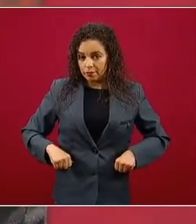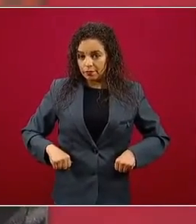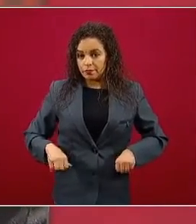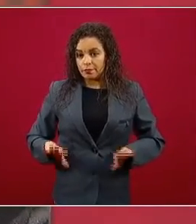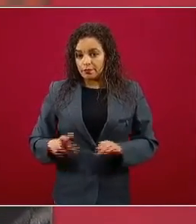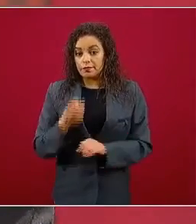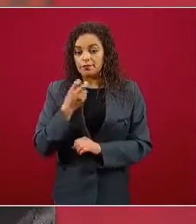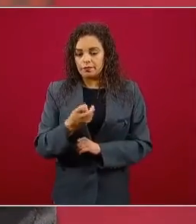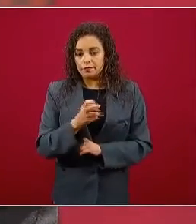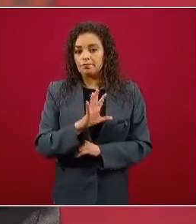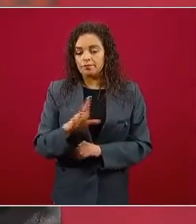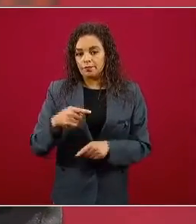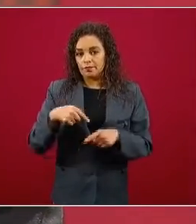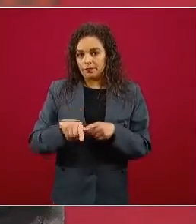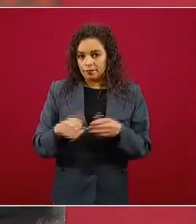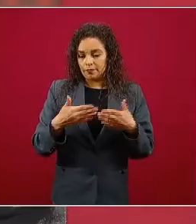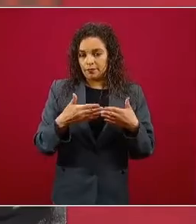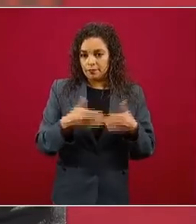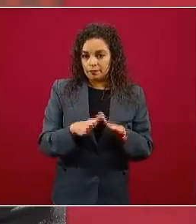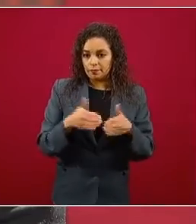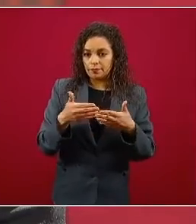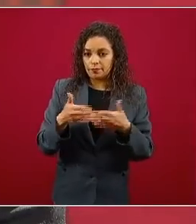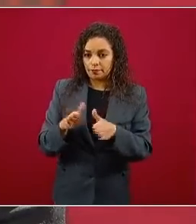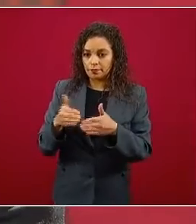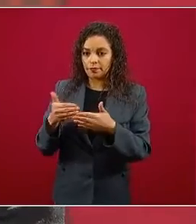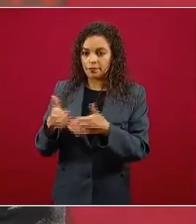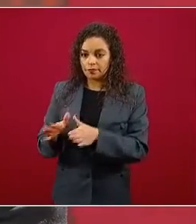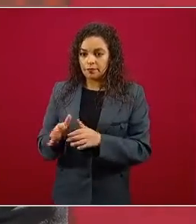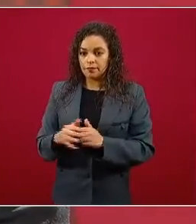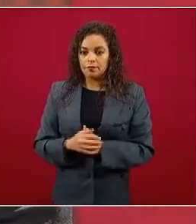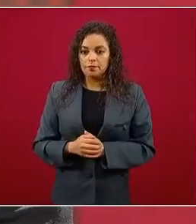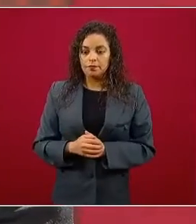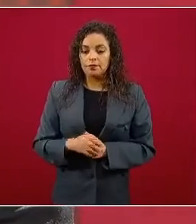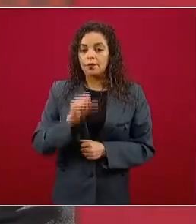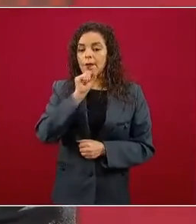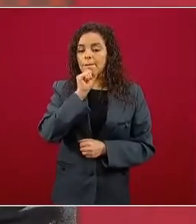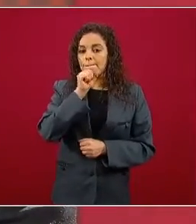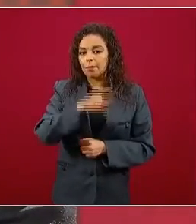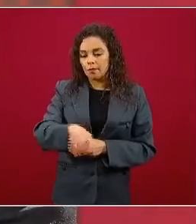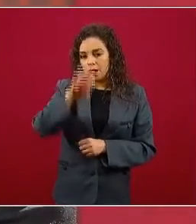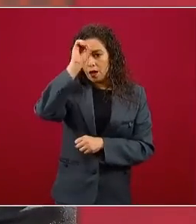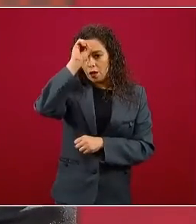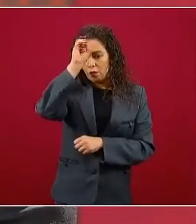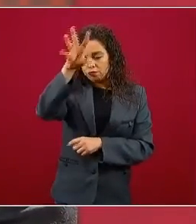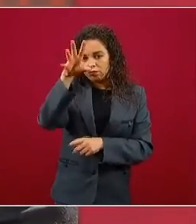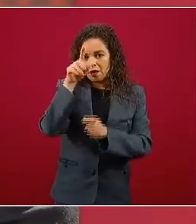Se abre también la actividad minera.